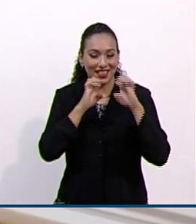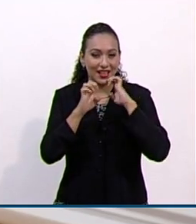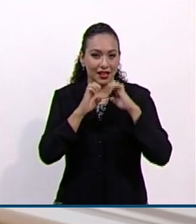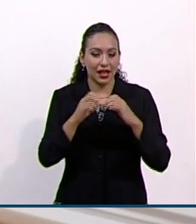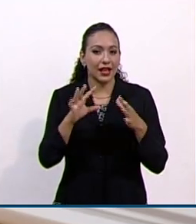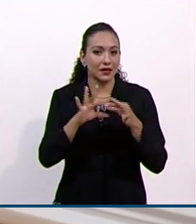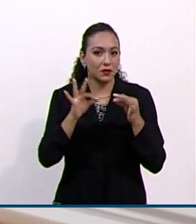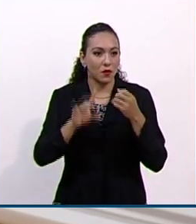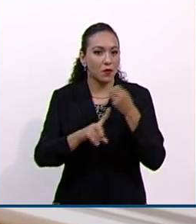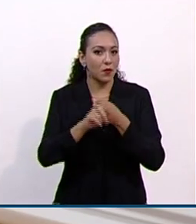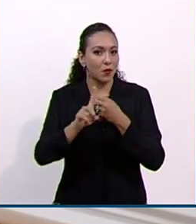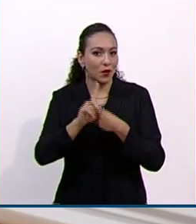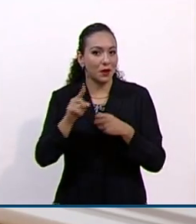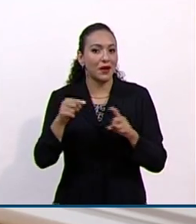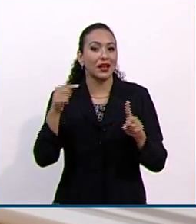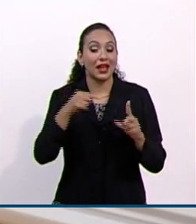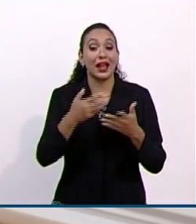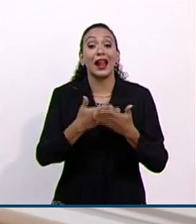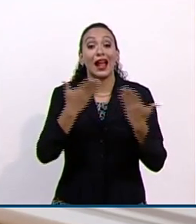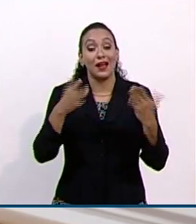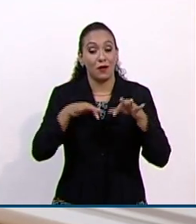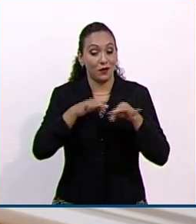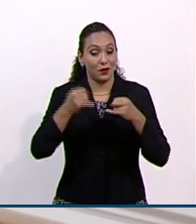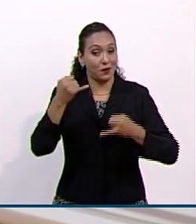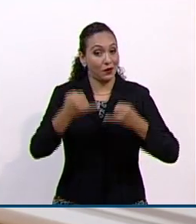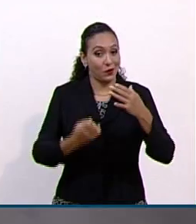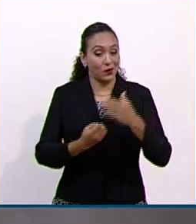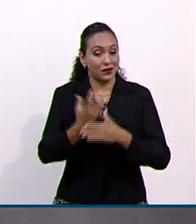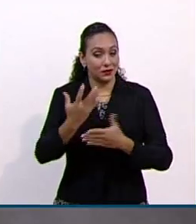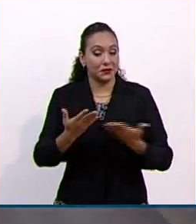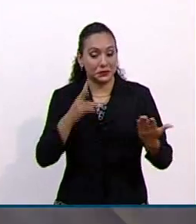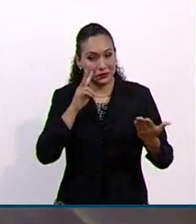los retos que asume como juez de distrito.